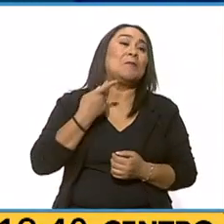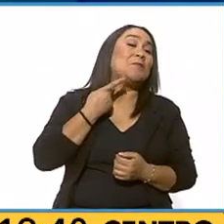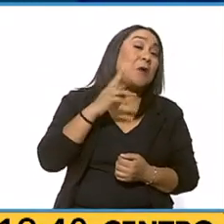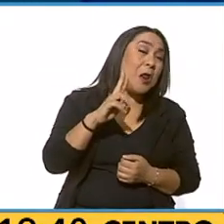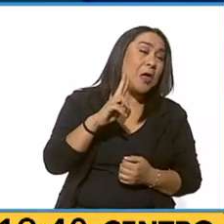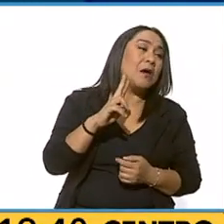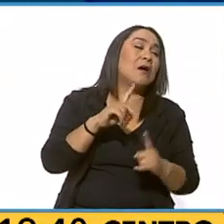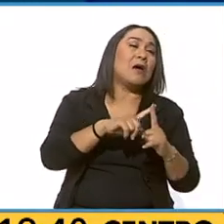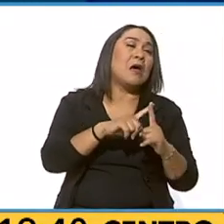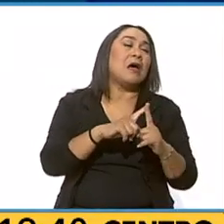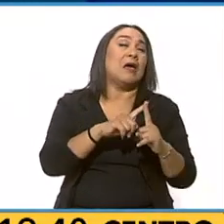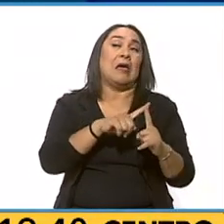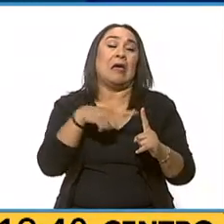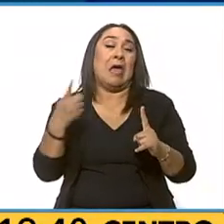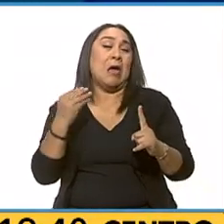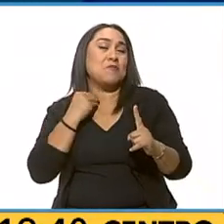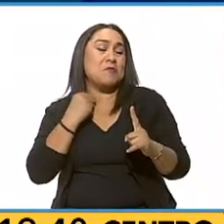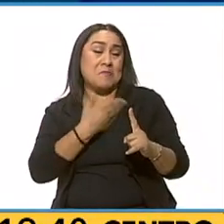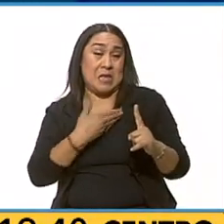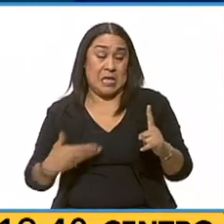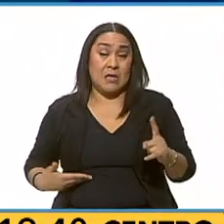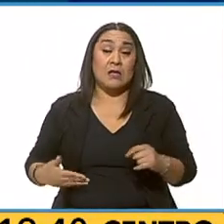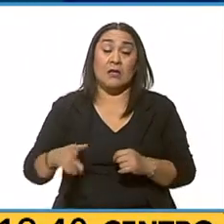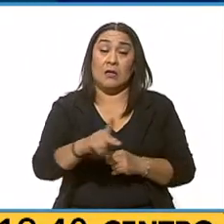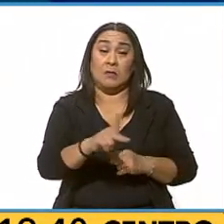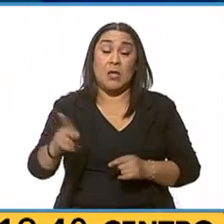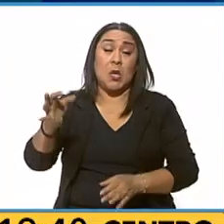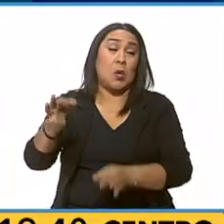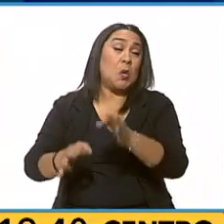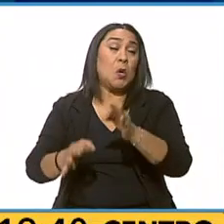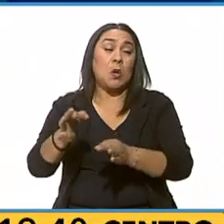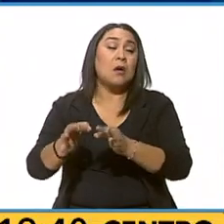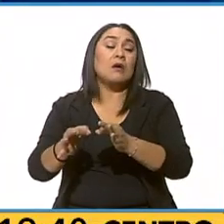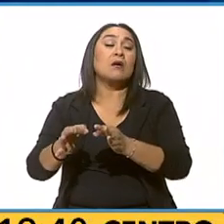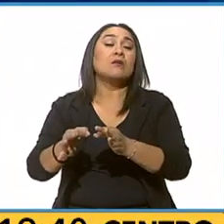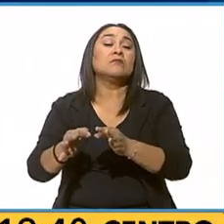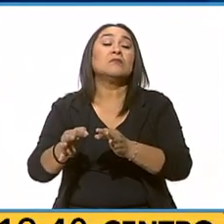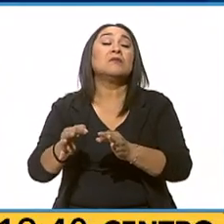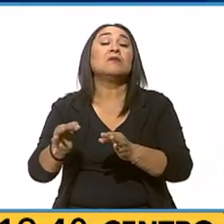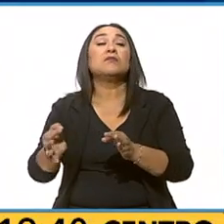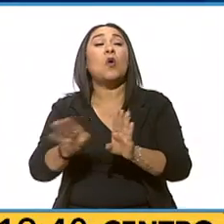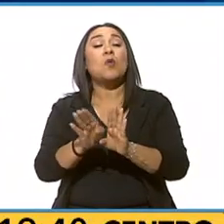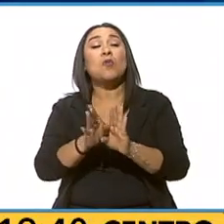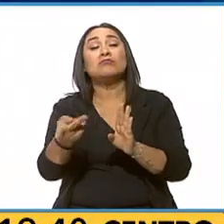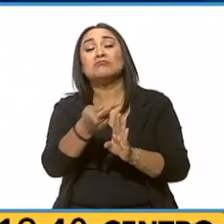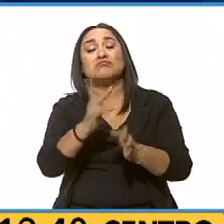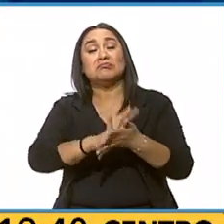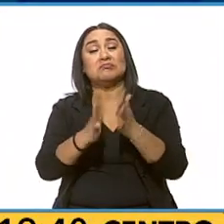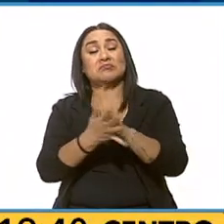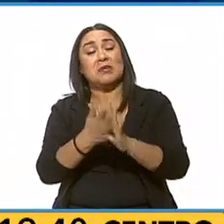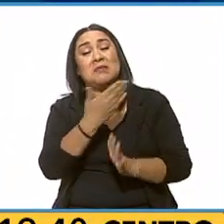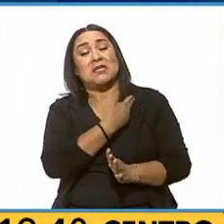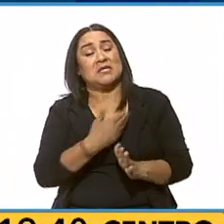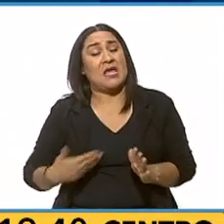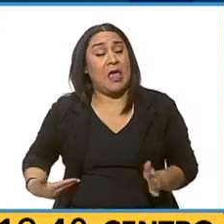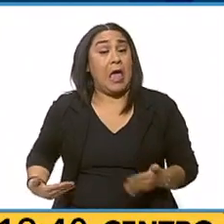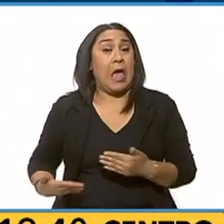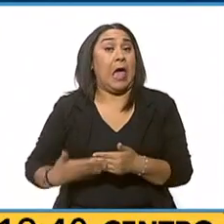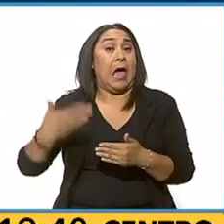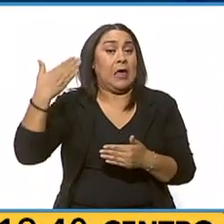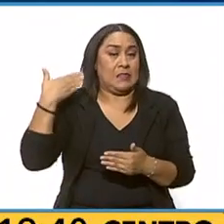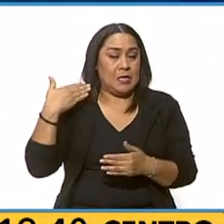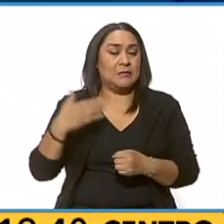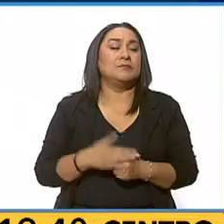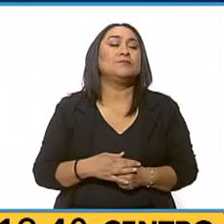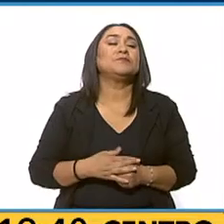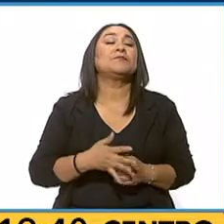el abogado del presidente, la Corte era la oficialía de partes del presidente. Y los tribunales,